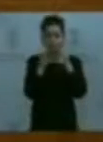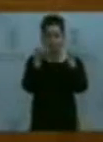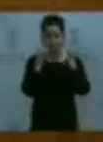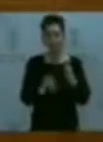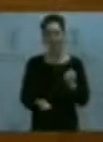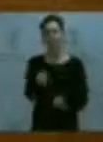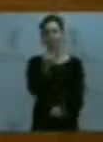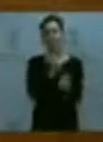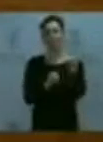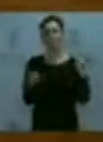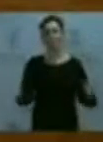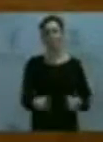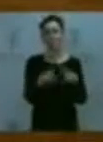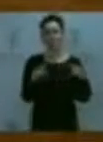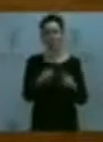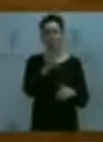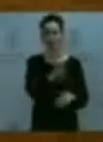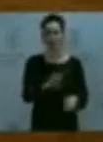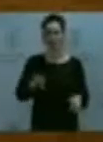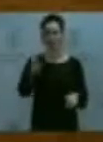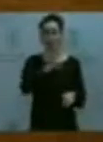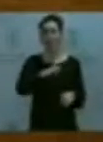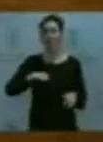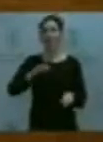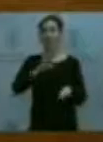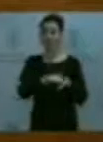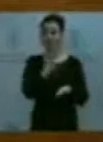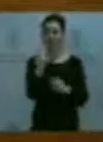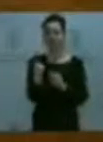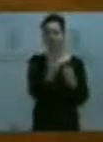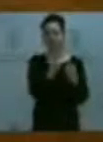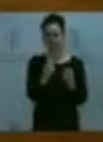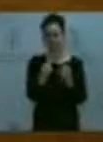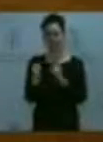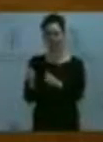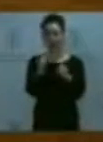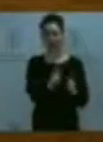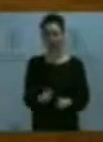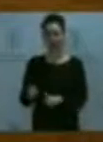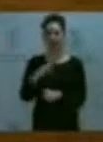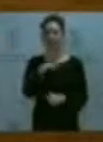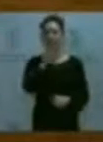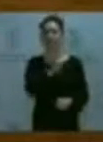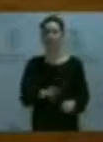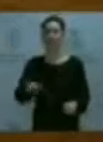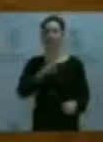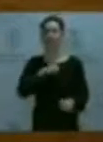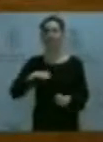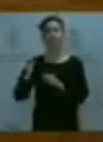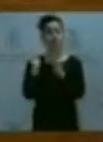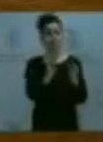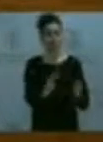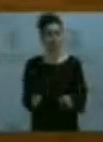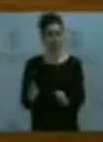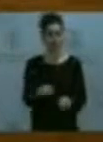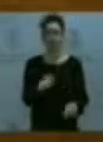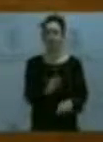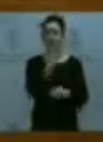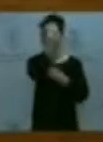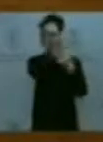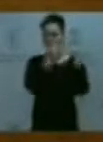autónomas a las necesidades de cada comunidad autónoma. En nuestro caso, señorías, llevamos